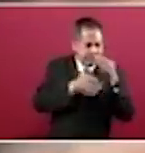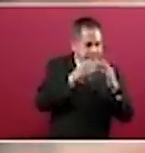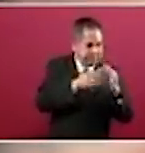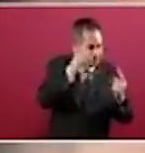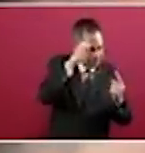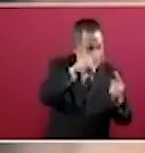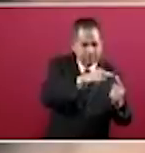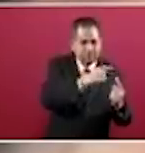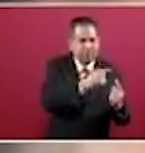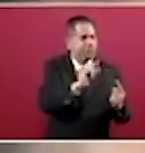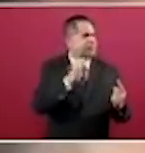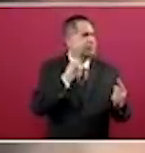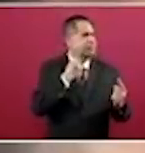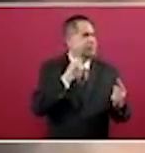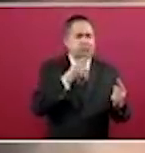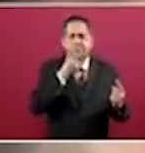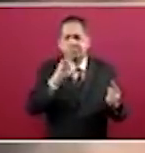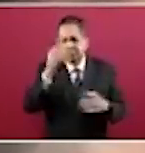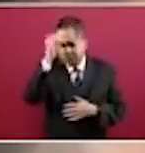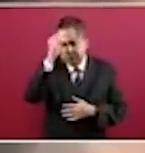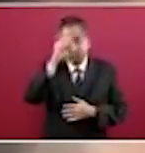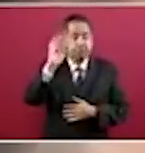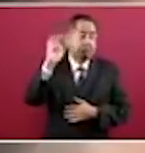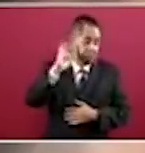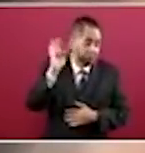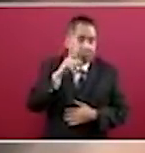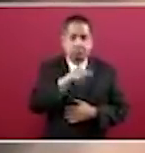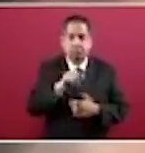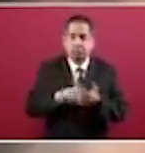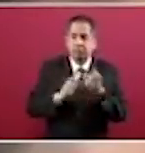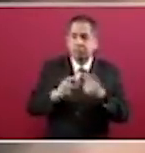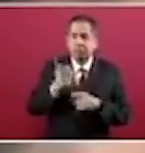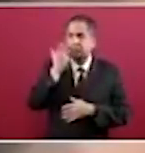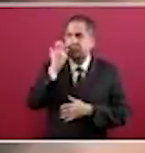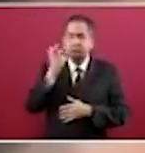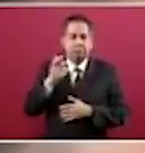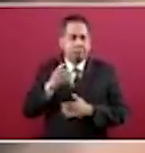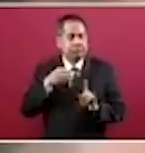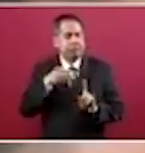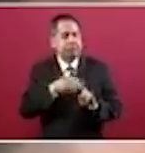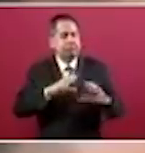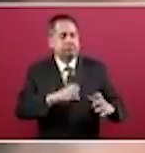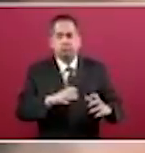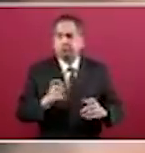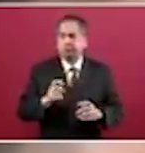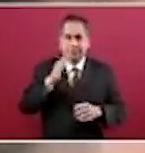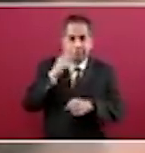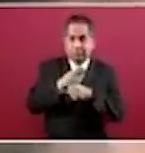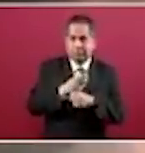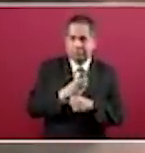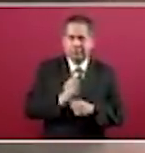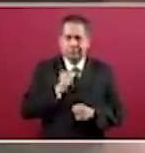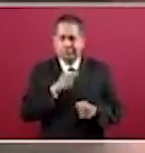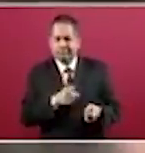claro, en Animal, sí, Político, abogados, dicen que opinan que podría haber un uso clientelar de este programa al usar voluntarios